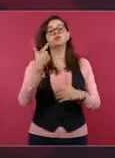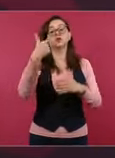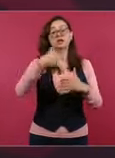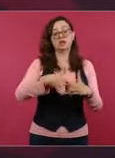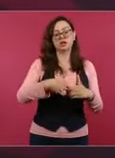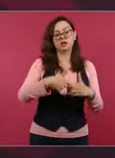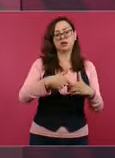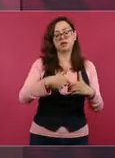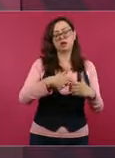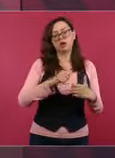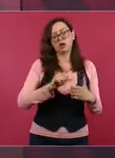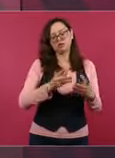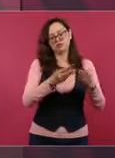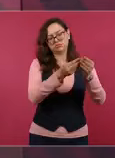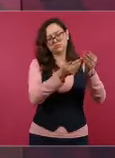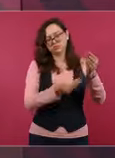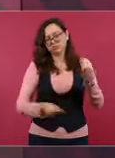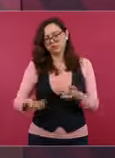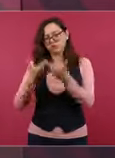Es una obra